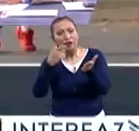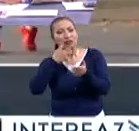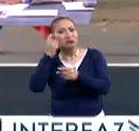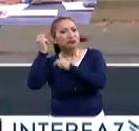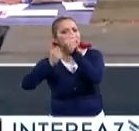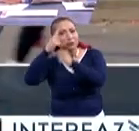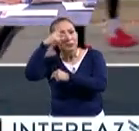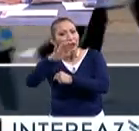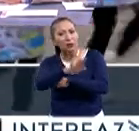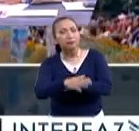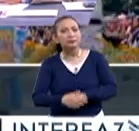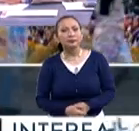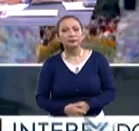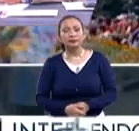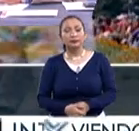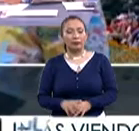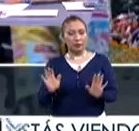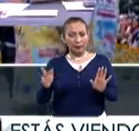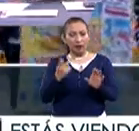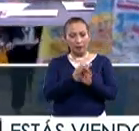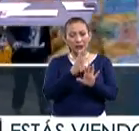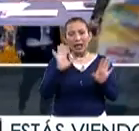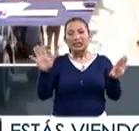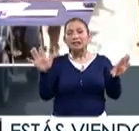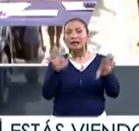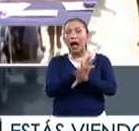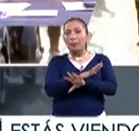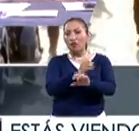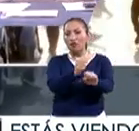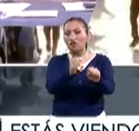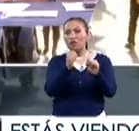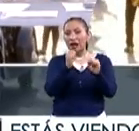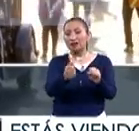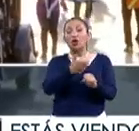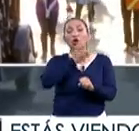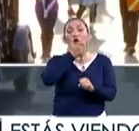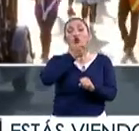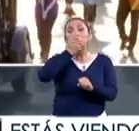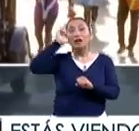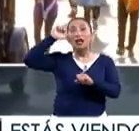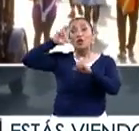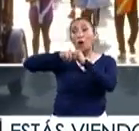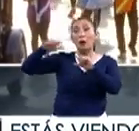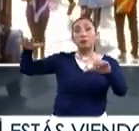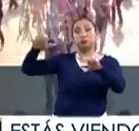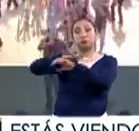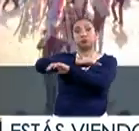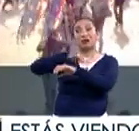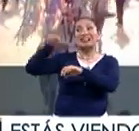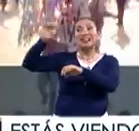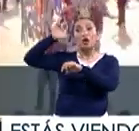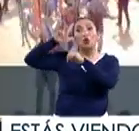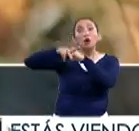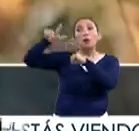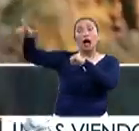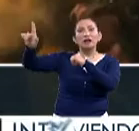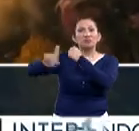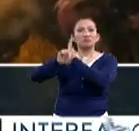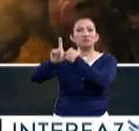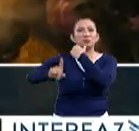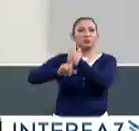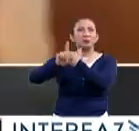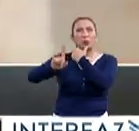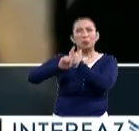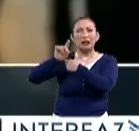tradiciones mexicanas? Lo que sucede es que hay un cambio muy fuerte de las costumbres en Europa. Y en Europa hay una